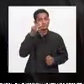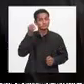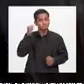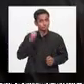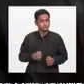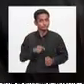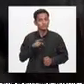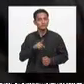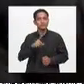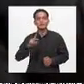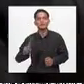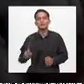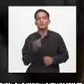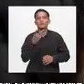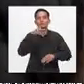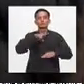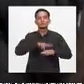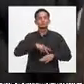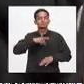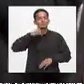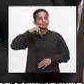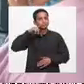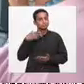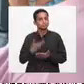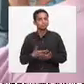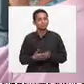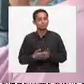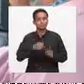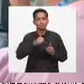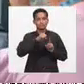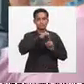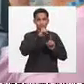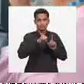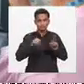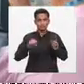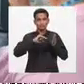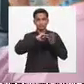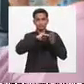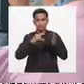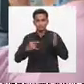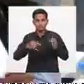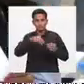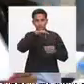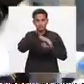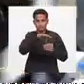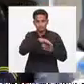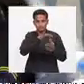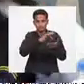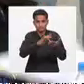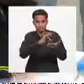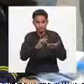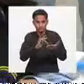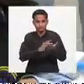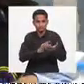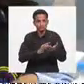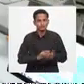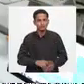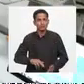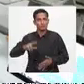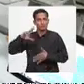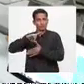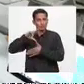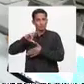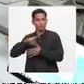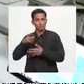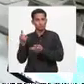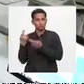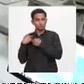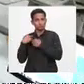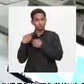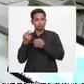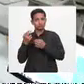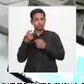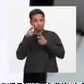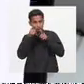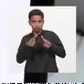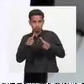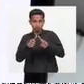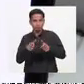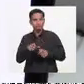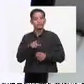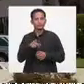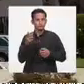achilas se probó por segunda ocasión el sistema de Voto electrónico la misión observadora electoral de unasur participó de este